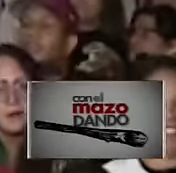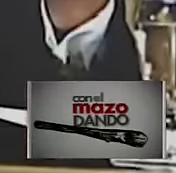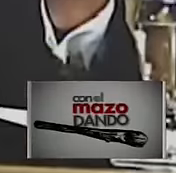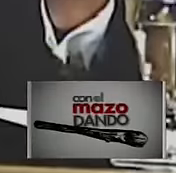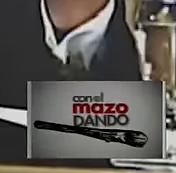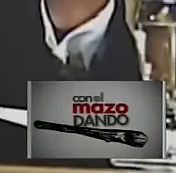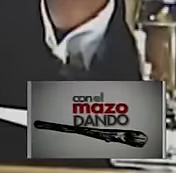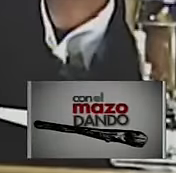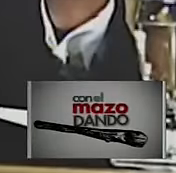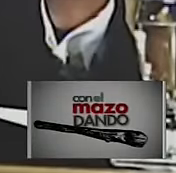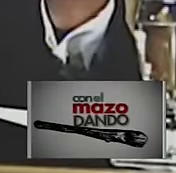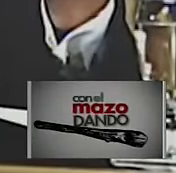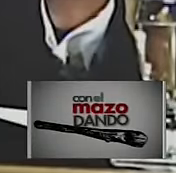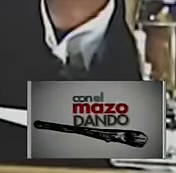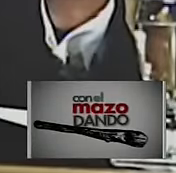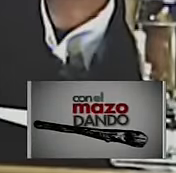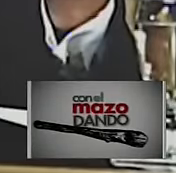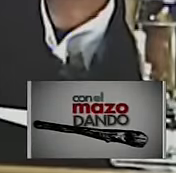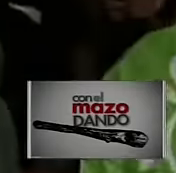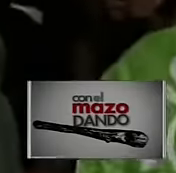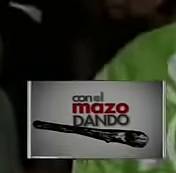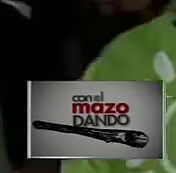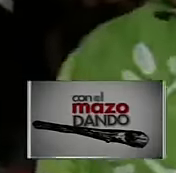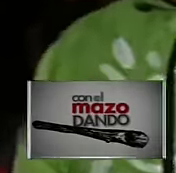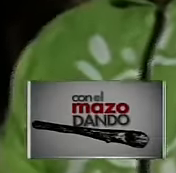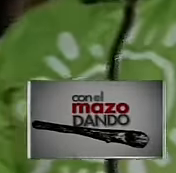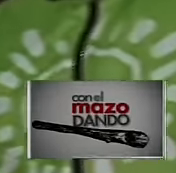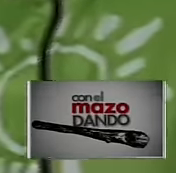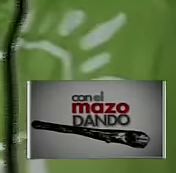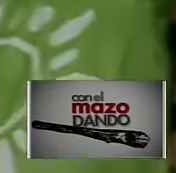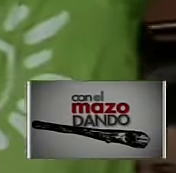Partido Verde de Venezuela presente.